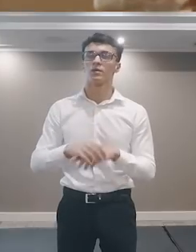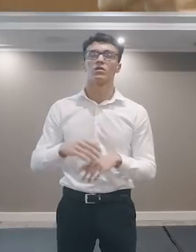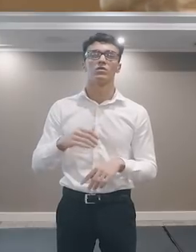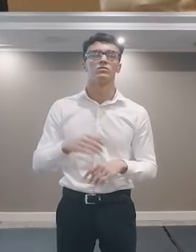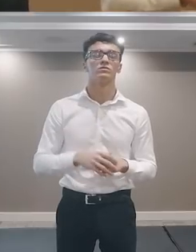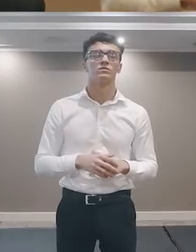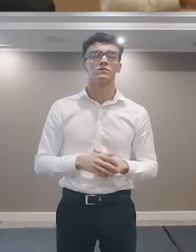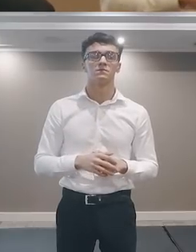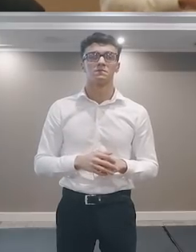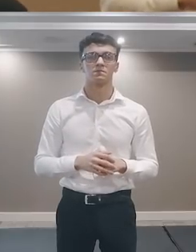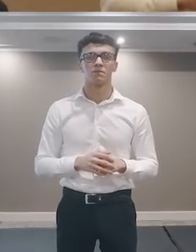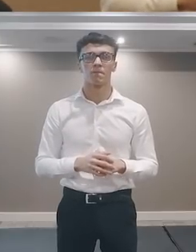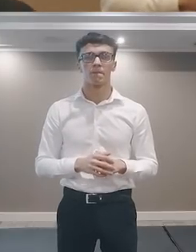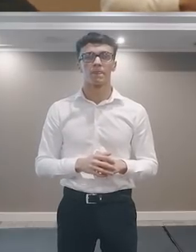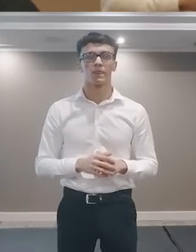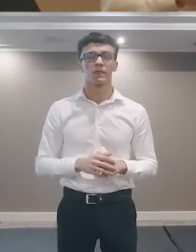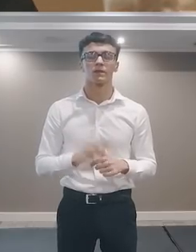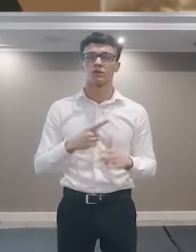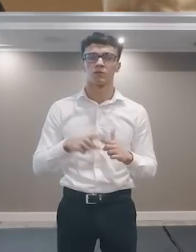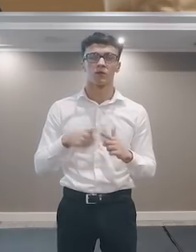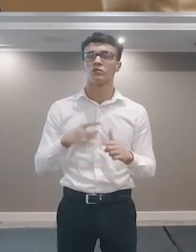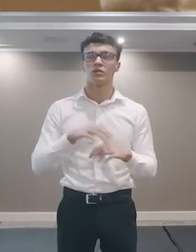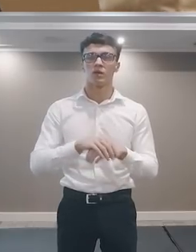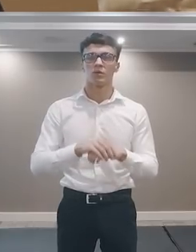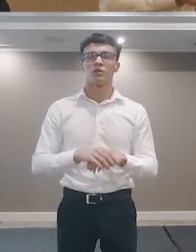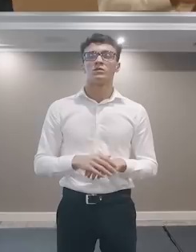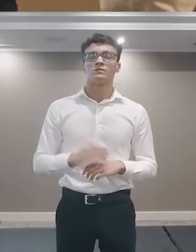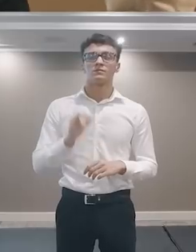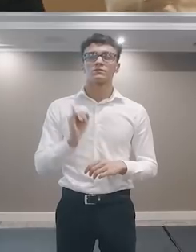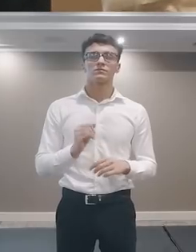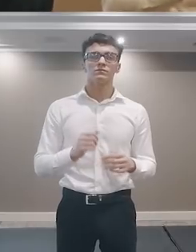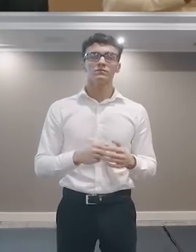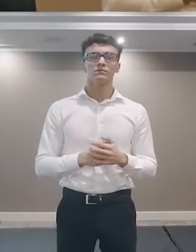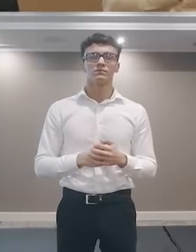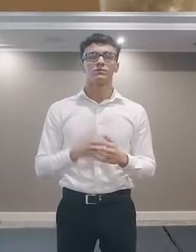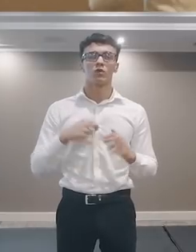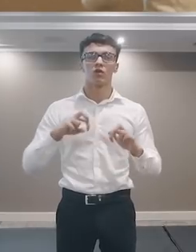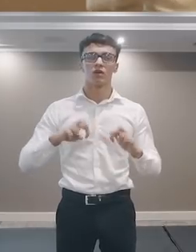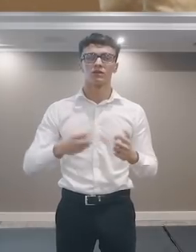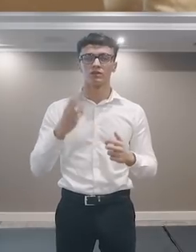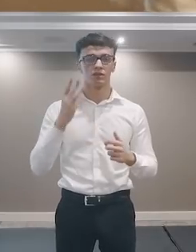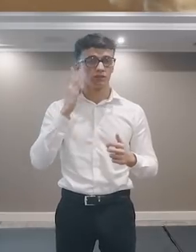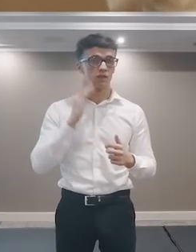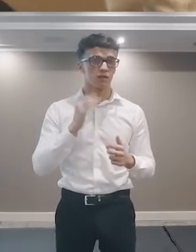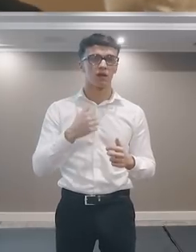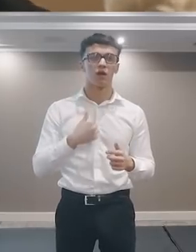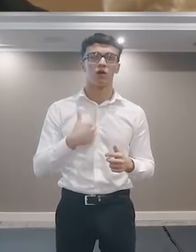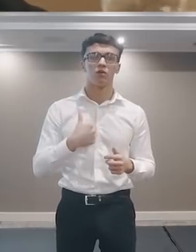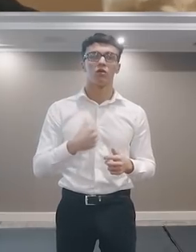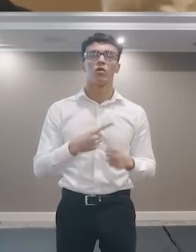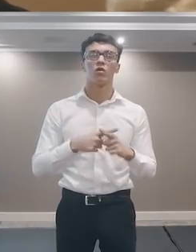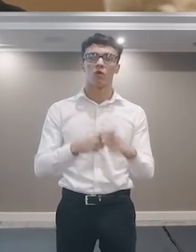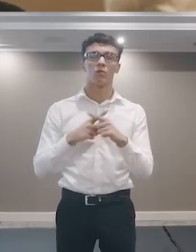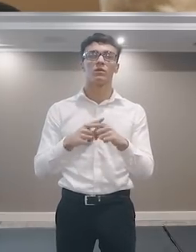a roberto también que está por ahí y bueno en tres días recomendé a siete